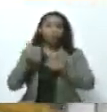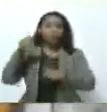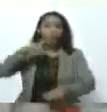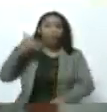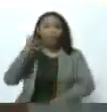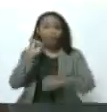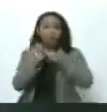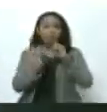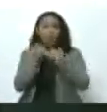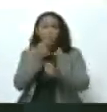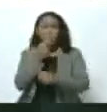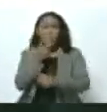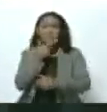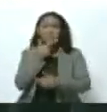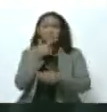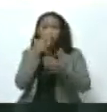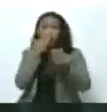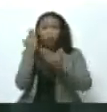bebés bellos.